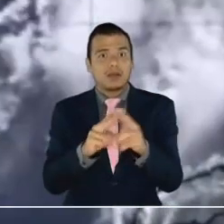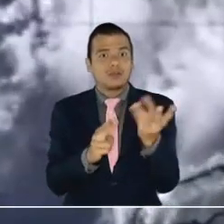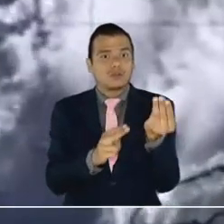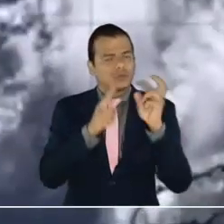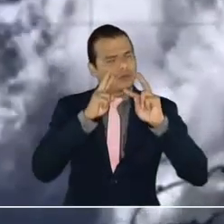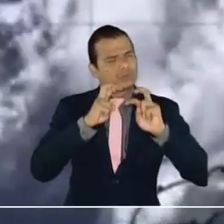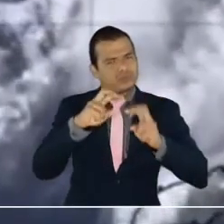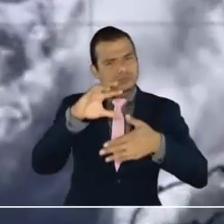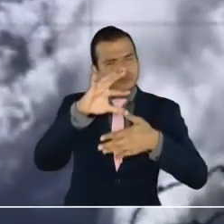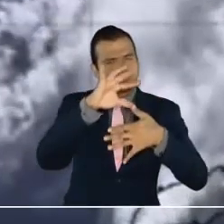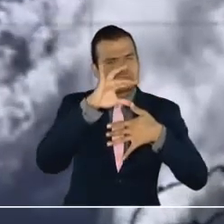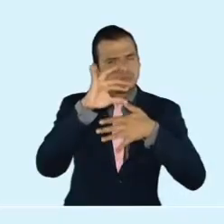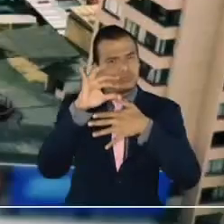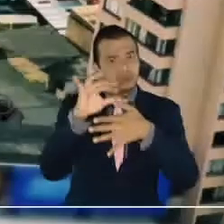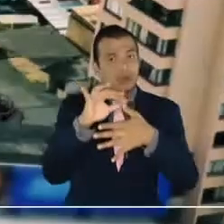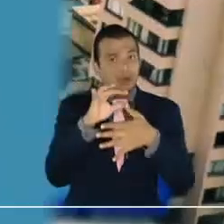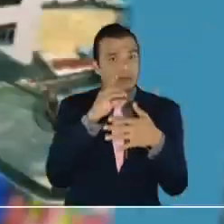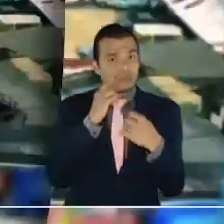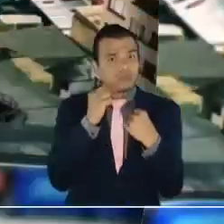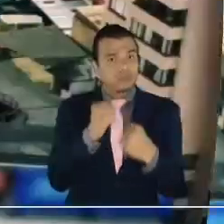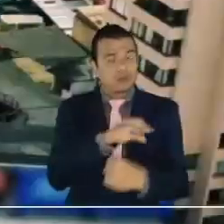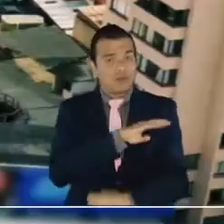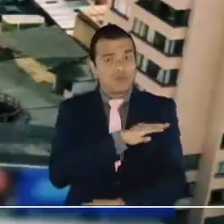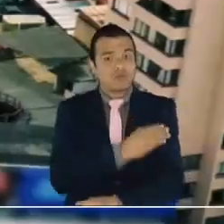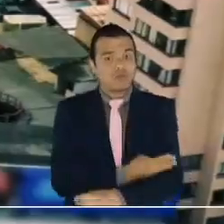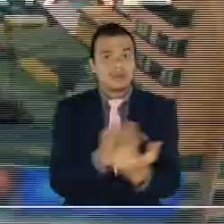gran intensidad este martes.